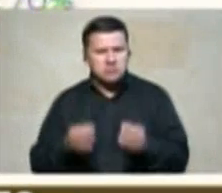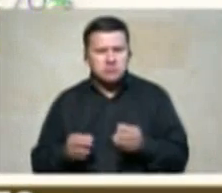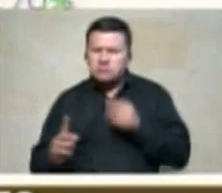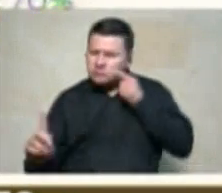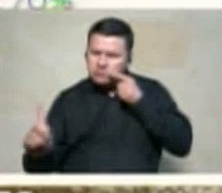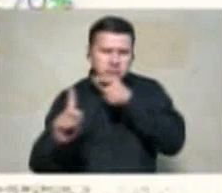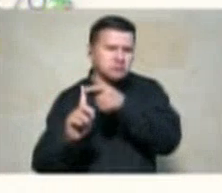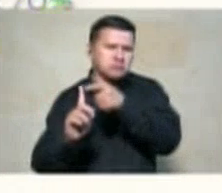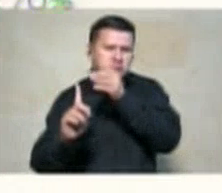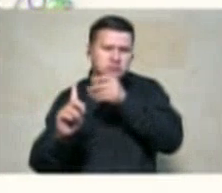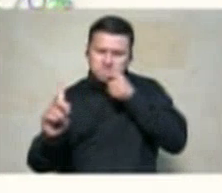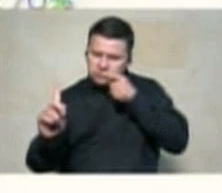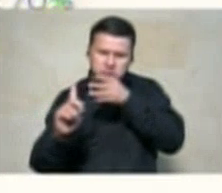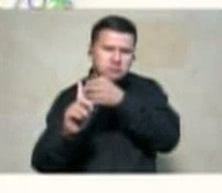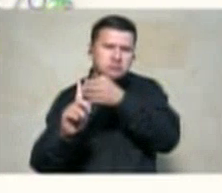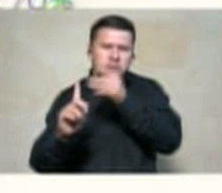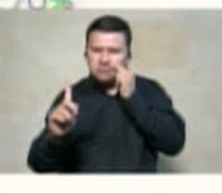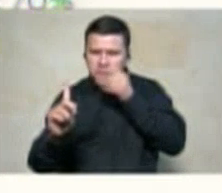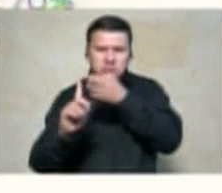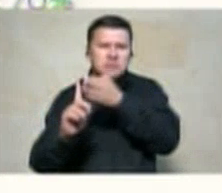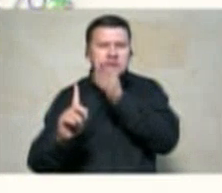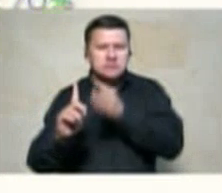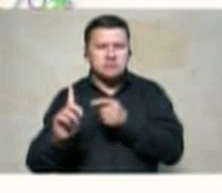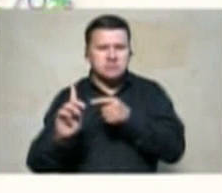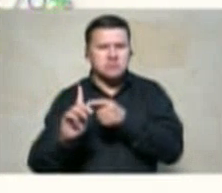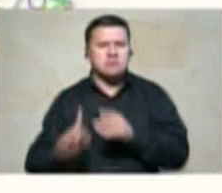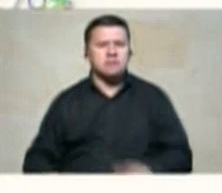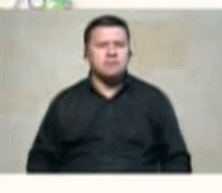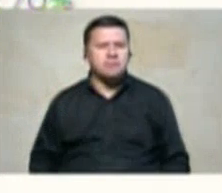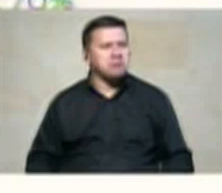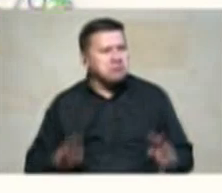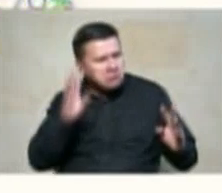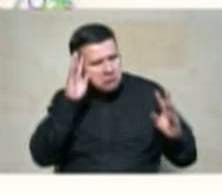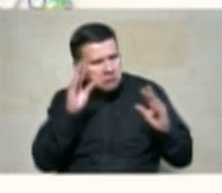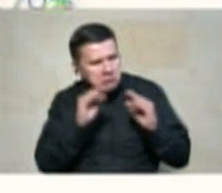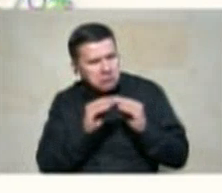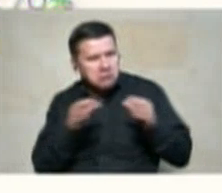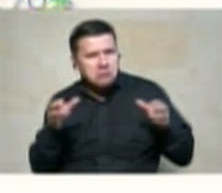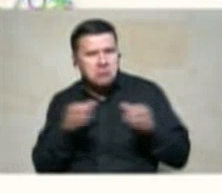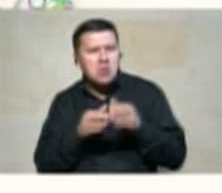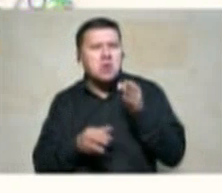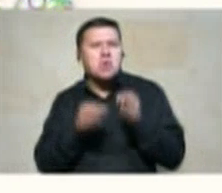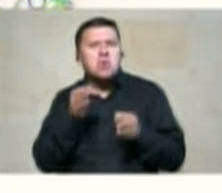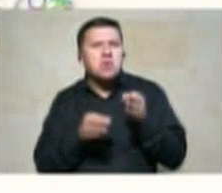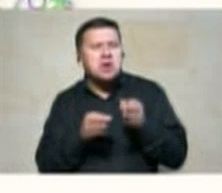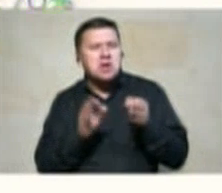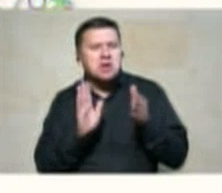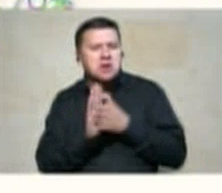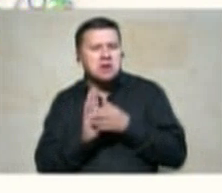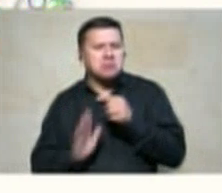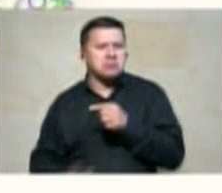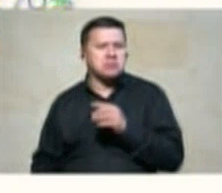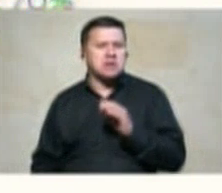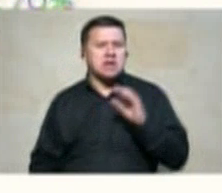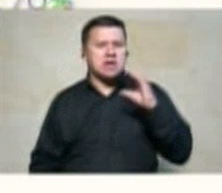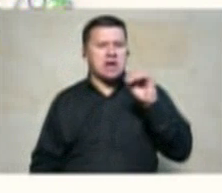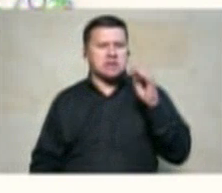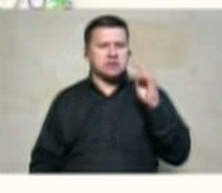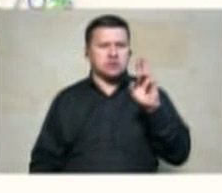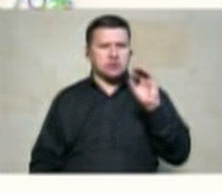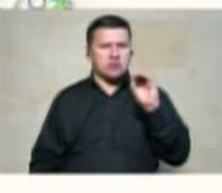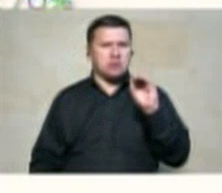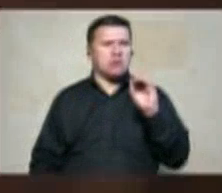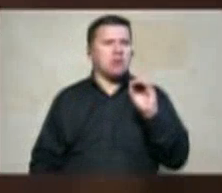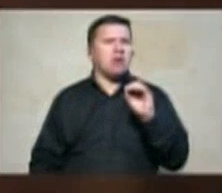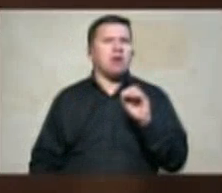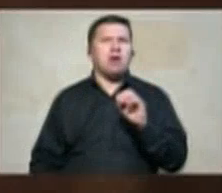directamente. En ese sentido, el convenio con la Corporación Jurídica Gira Castro no es para hacer